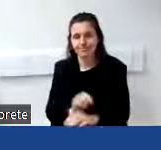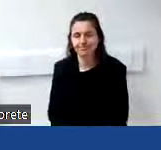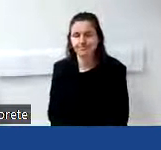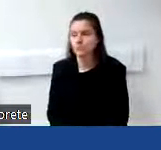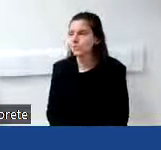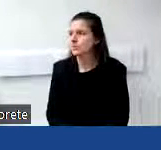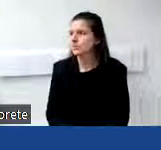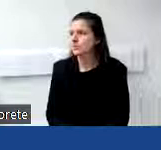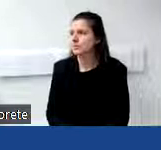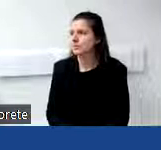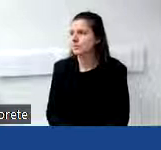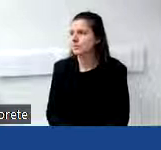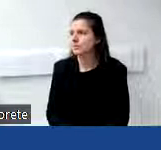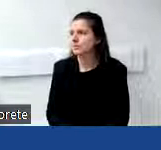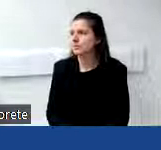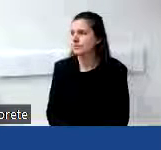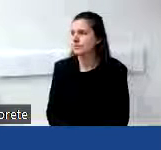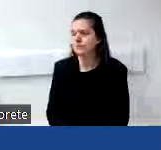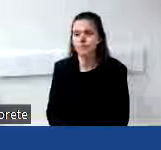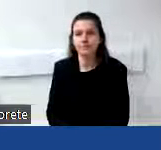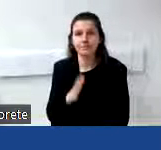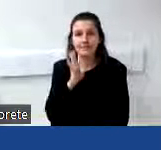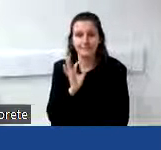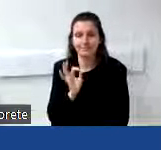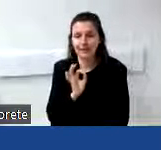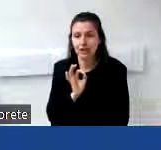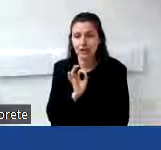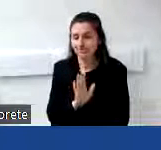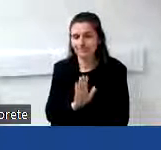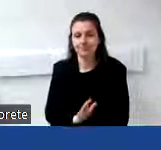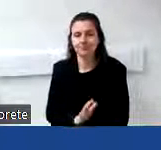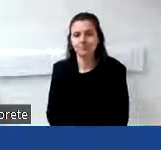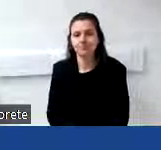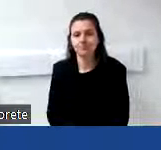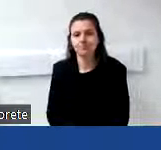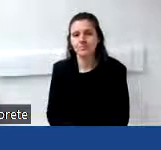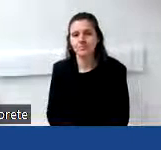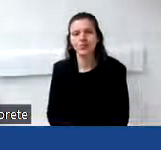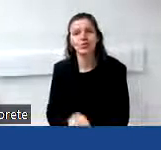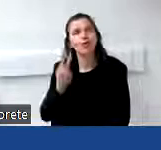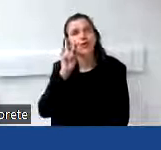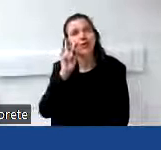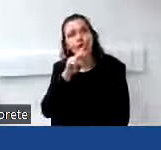Eso lo tengo acá. Perdón, ya retomo porque no logro leer lo que dice arriba.